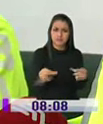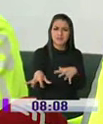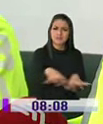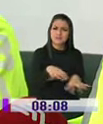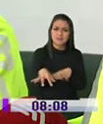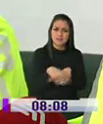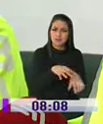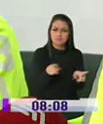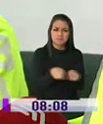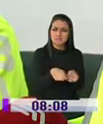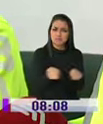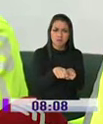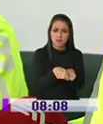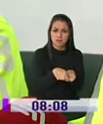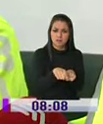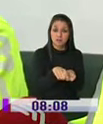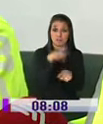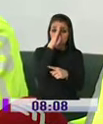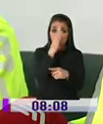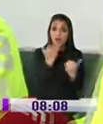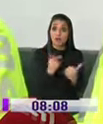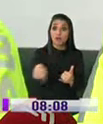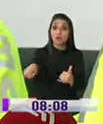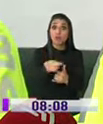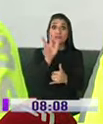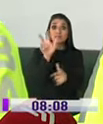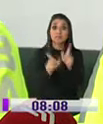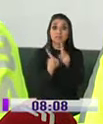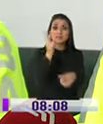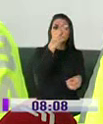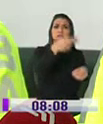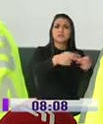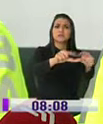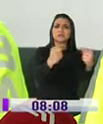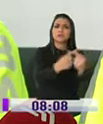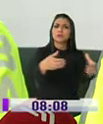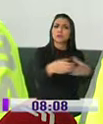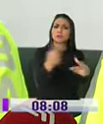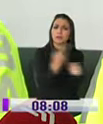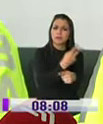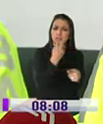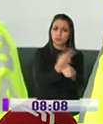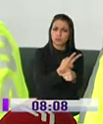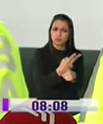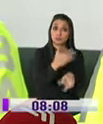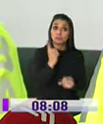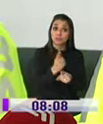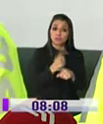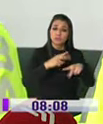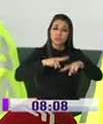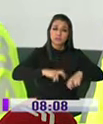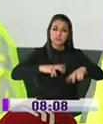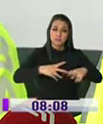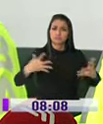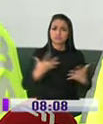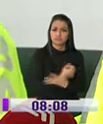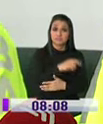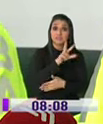policial ejecutada por la Policía Judicial, y que como producto de aquella investigación también se recuperaron más de